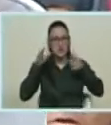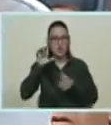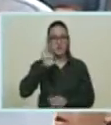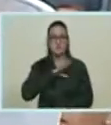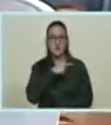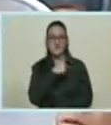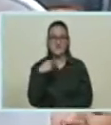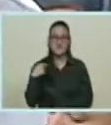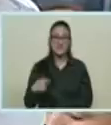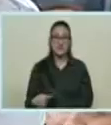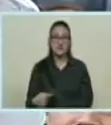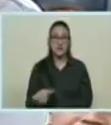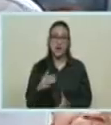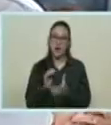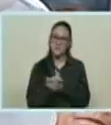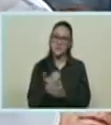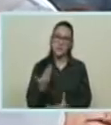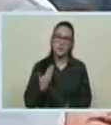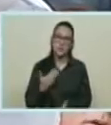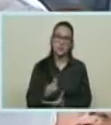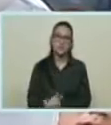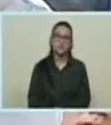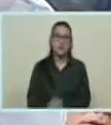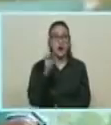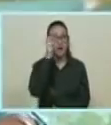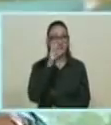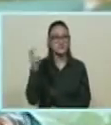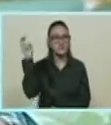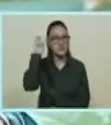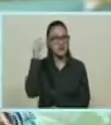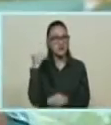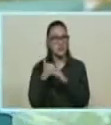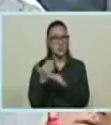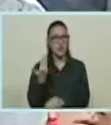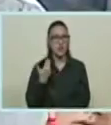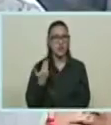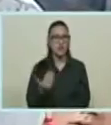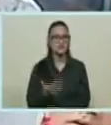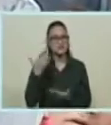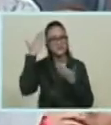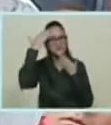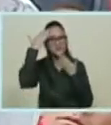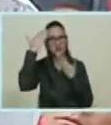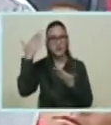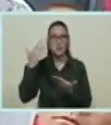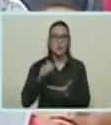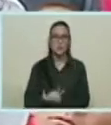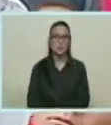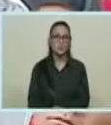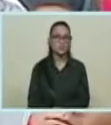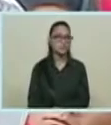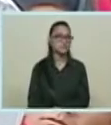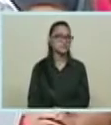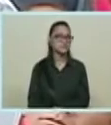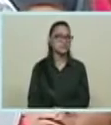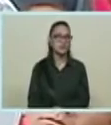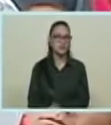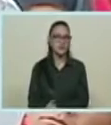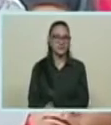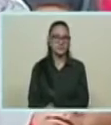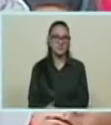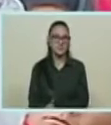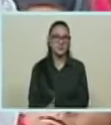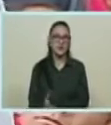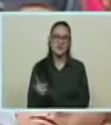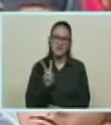que es un hombre amigo mío, ¿sí? Él fue canciller cuando yo fui canciller. Le mandó muchos saludos, está muy claro en lo que está ocurriendo en